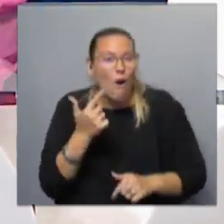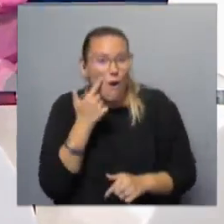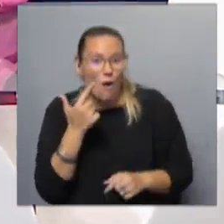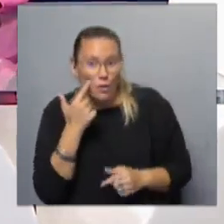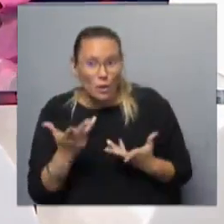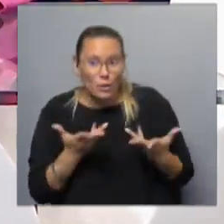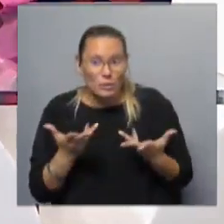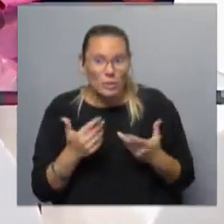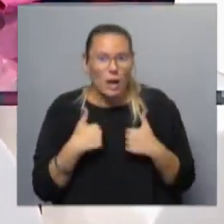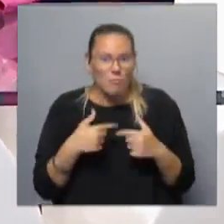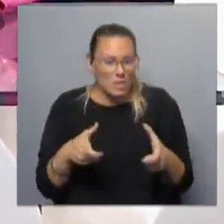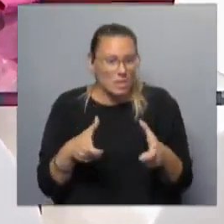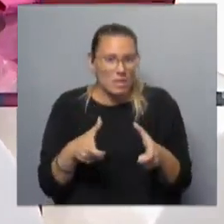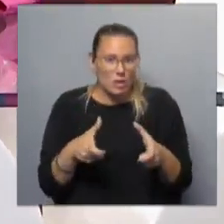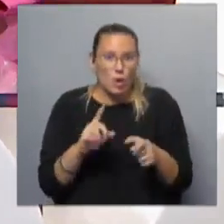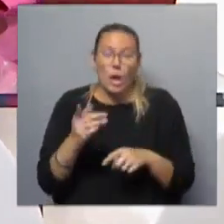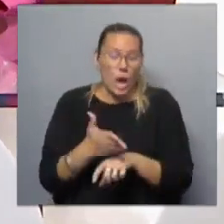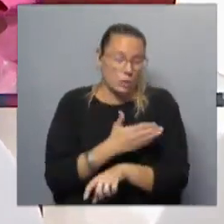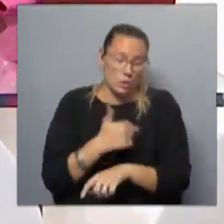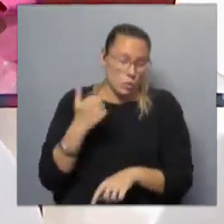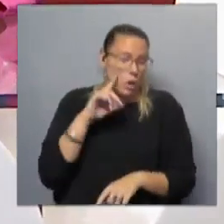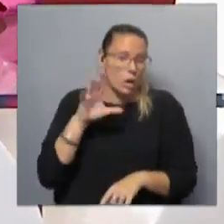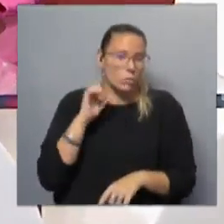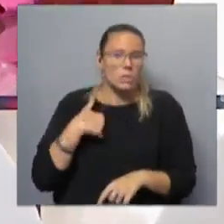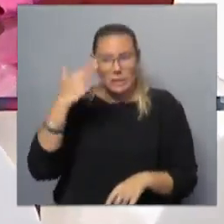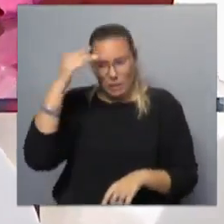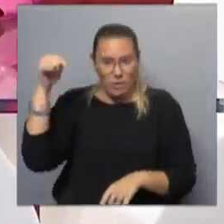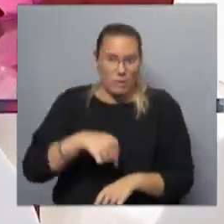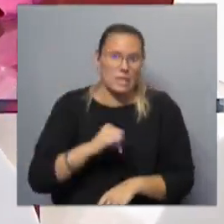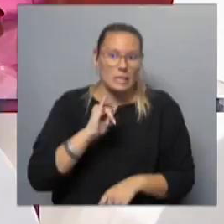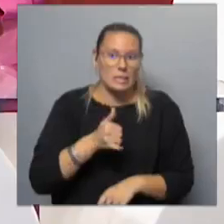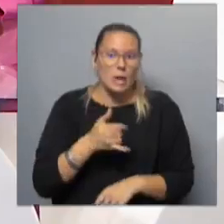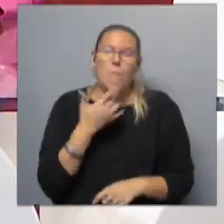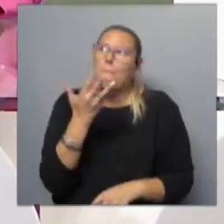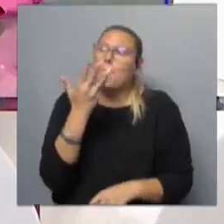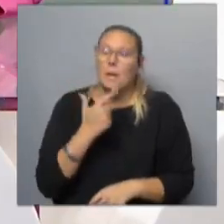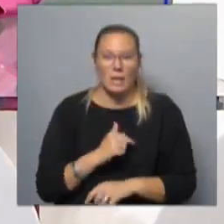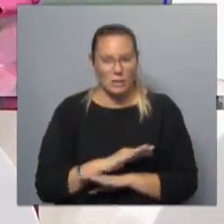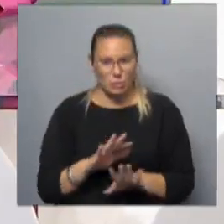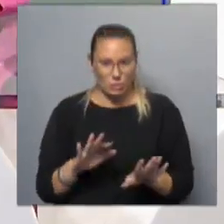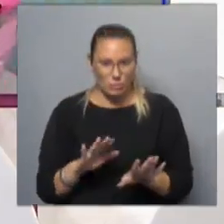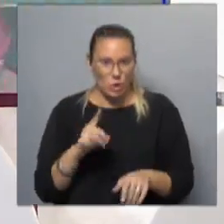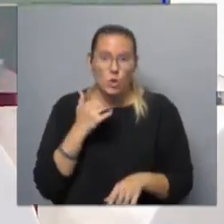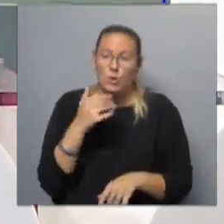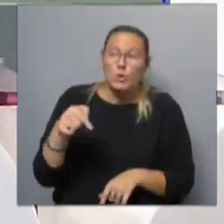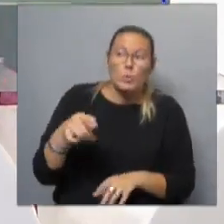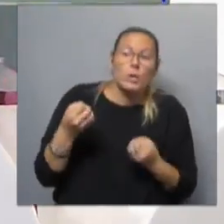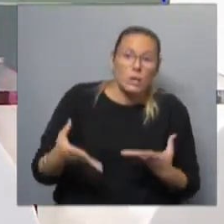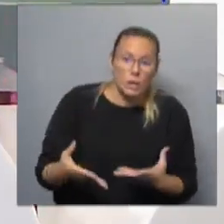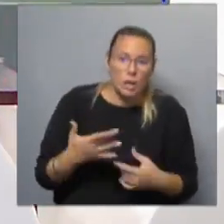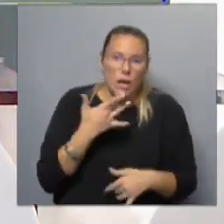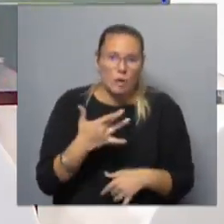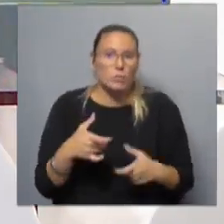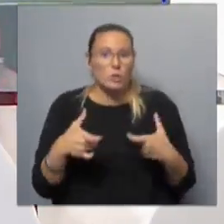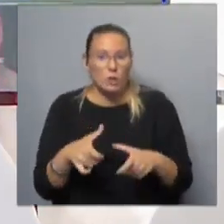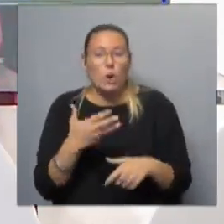y a mí el disco que no lo había escuchado hasta saber que venían. Me encantó. Augura. No sé vos cómo, hermoso. Cómo lo hermoso viviste.